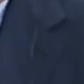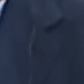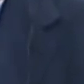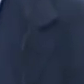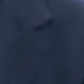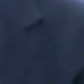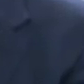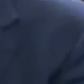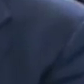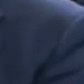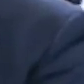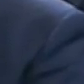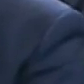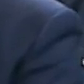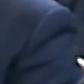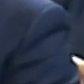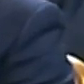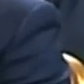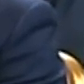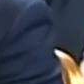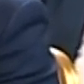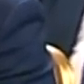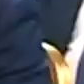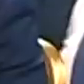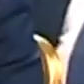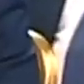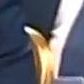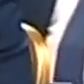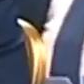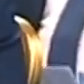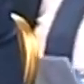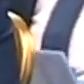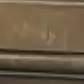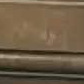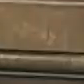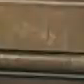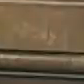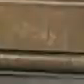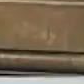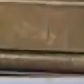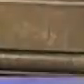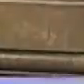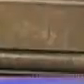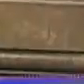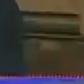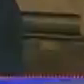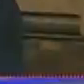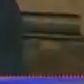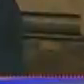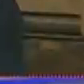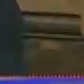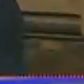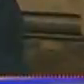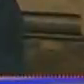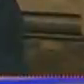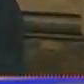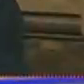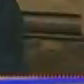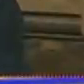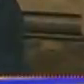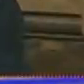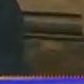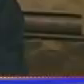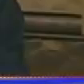cooperación conjunta en distintas áreas. Han forjado en las últimas dos décadas una gran alianza en materia energética,